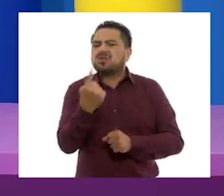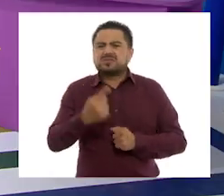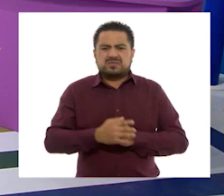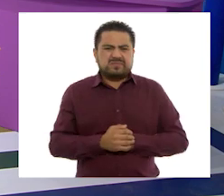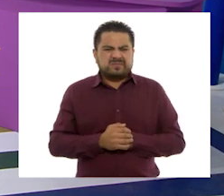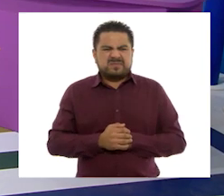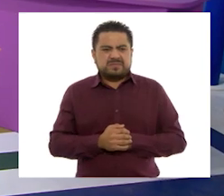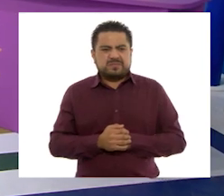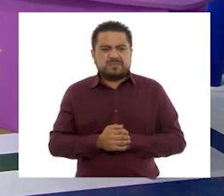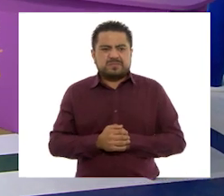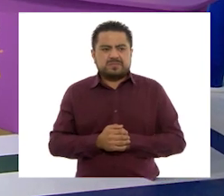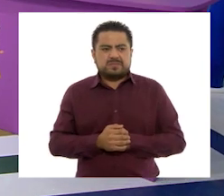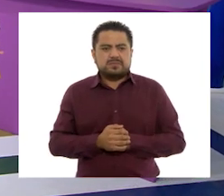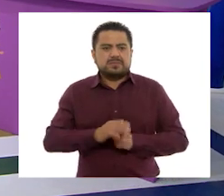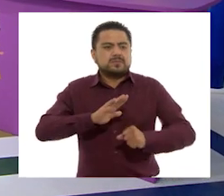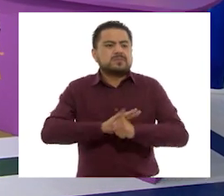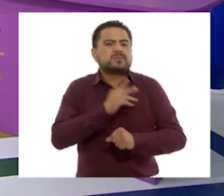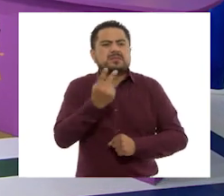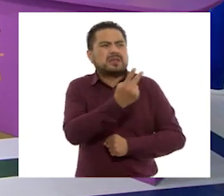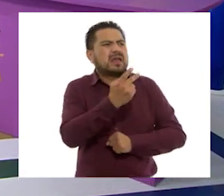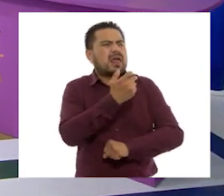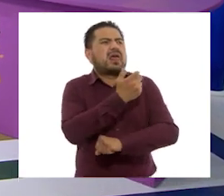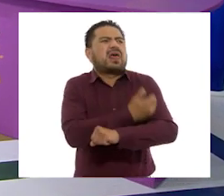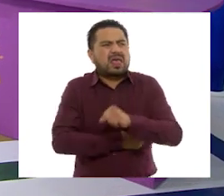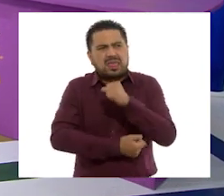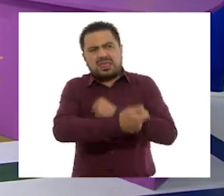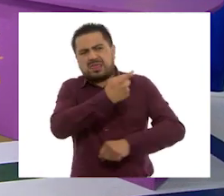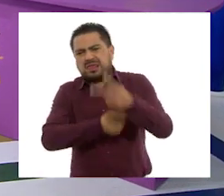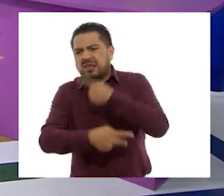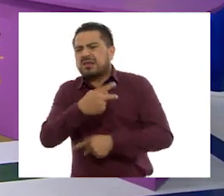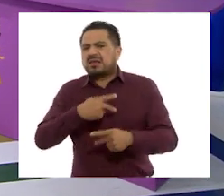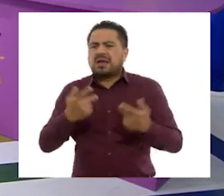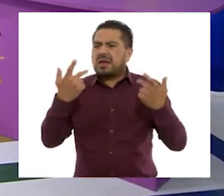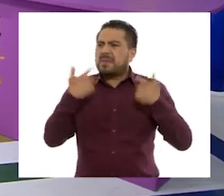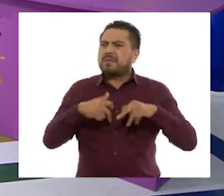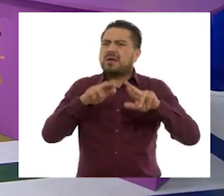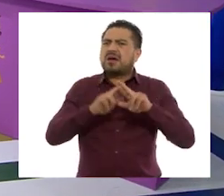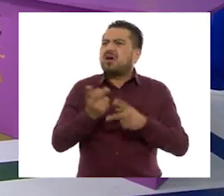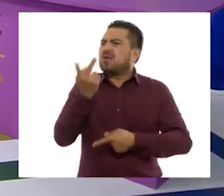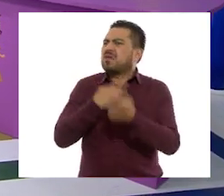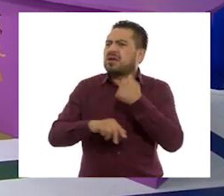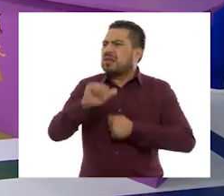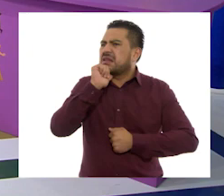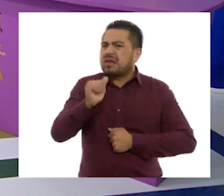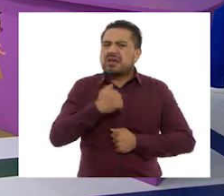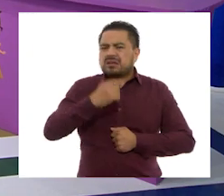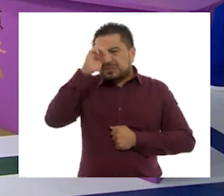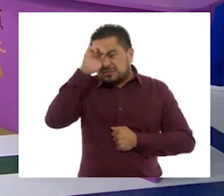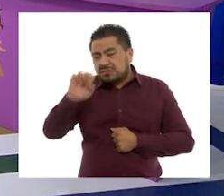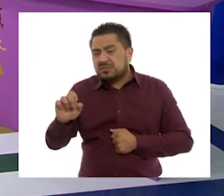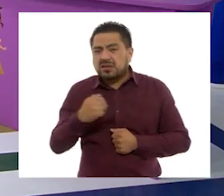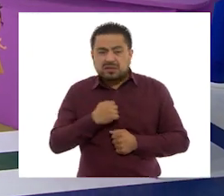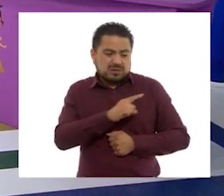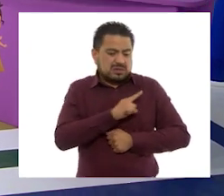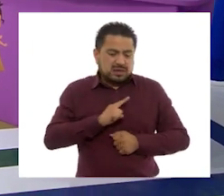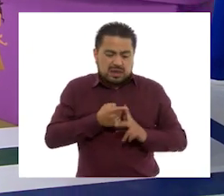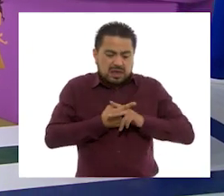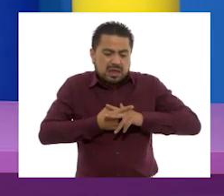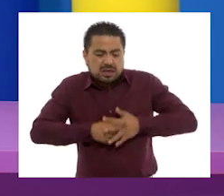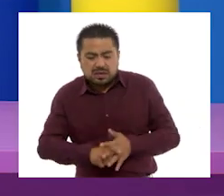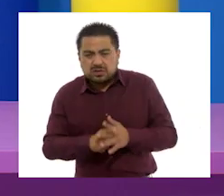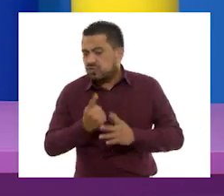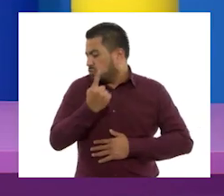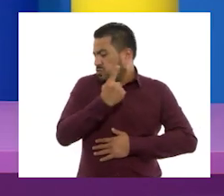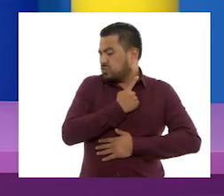Porque... Porque los dos llegaron muy tarde y porque la maestra Nelly no está y yo la extraño y tuve que iniciar la clase yo